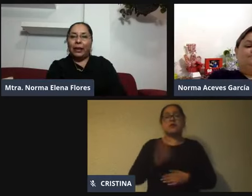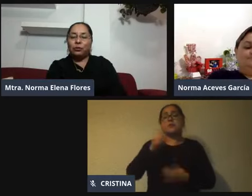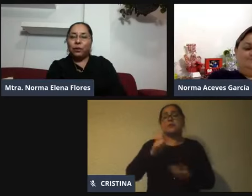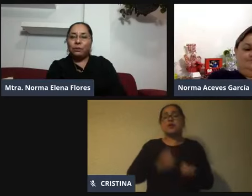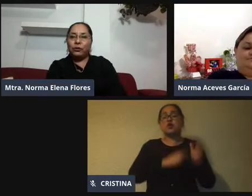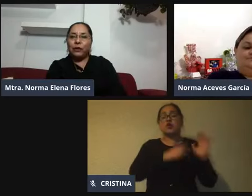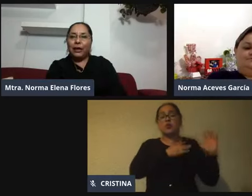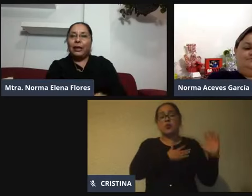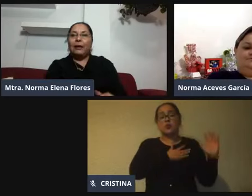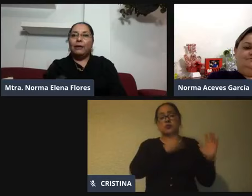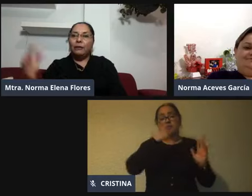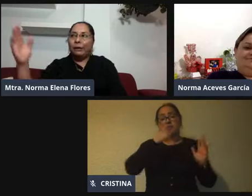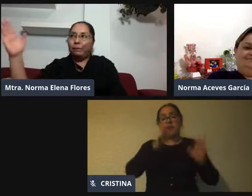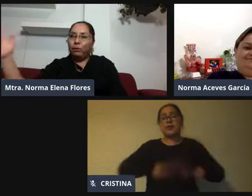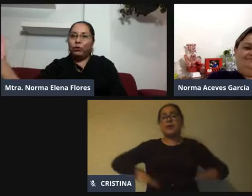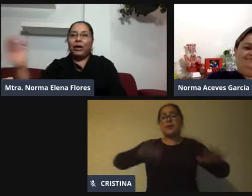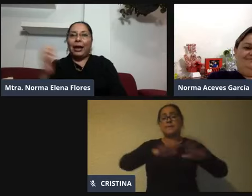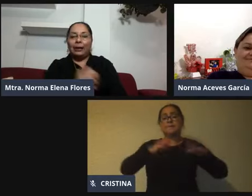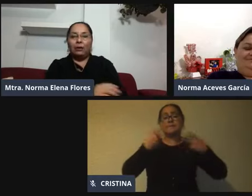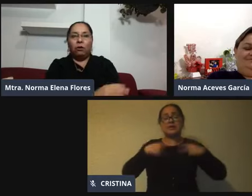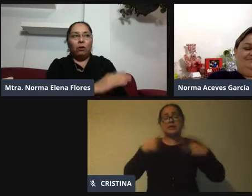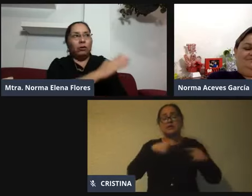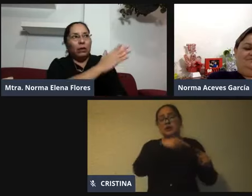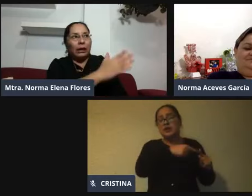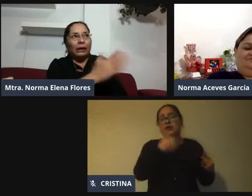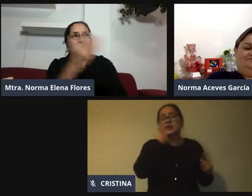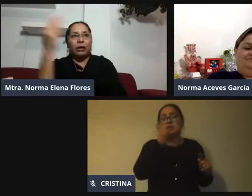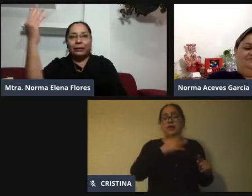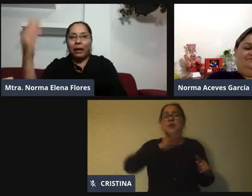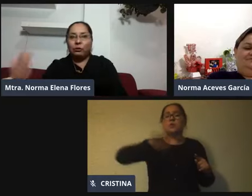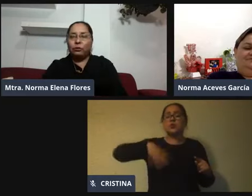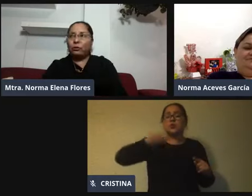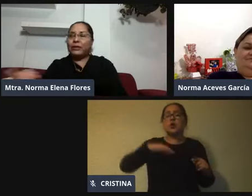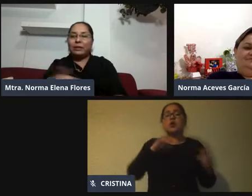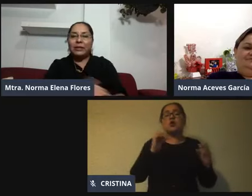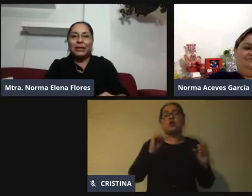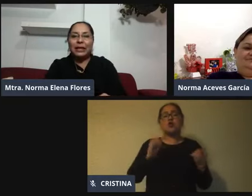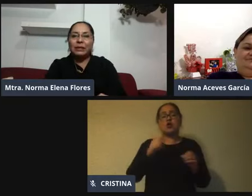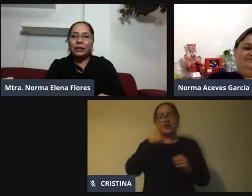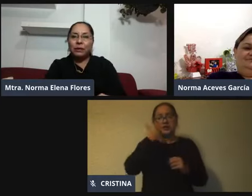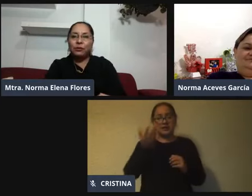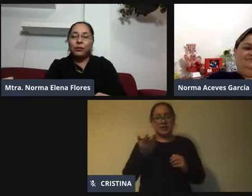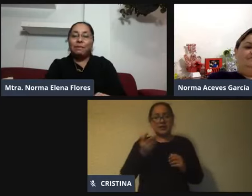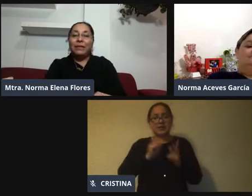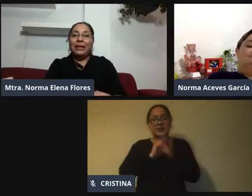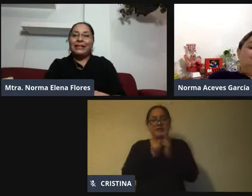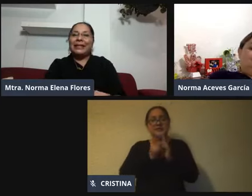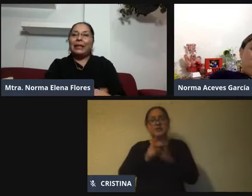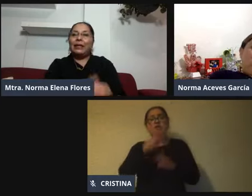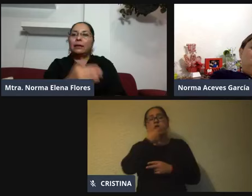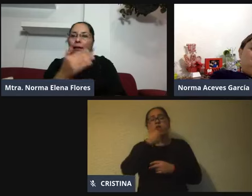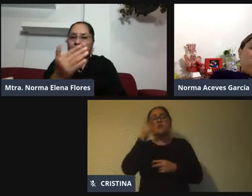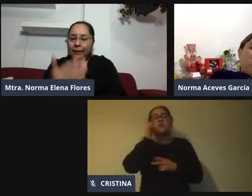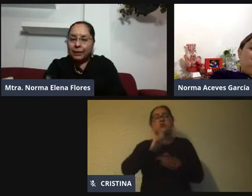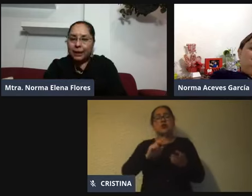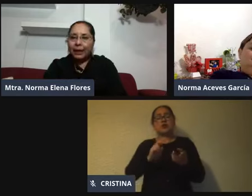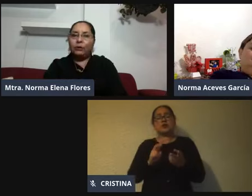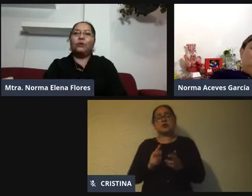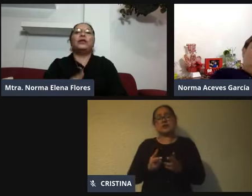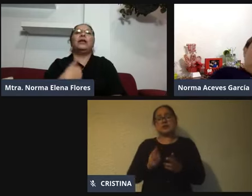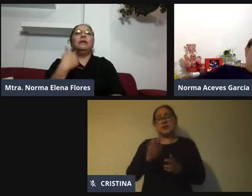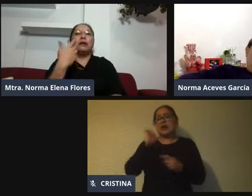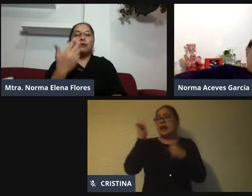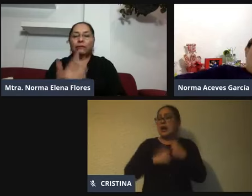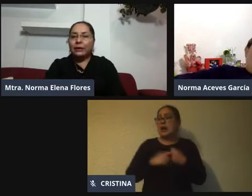que asumimos de buscar o conectarnos con nuestras vecinas, vecinos, si necesitan